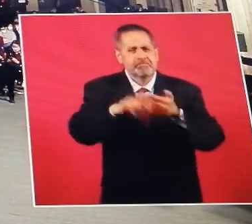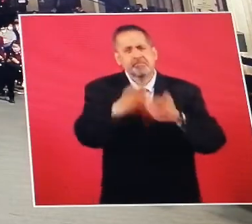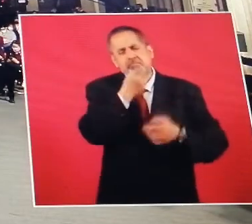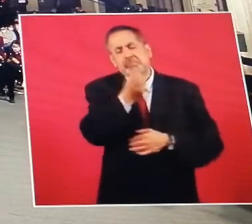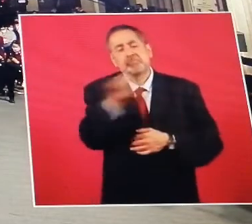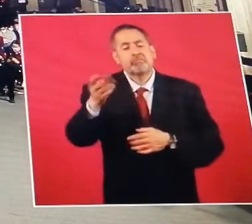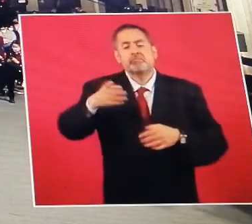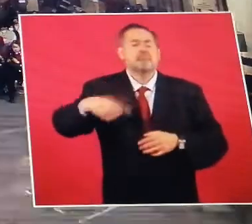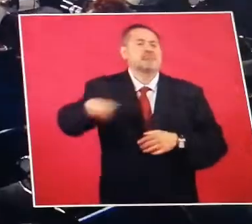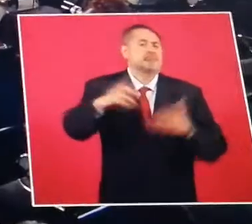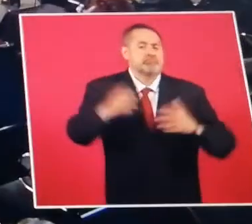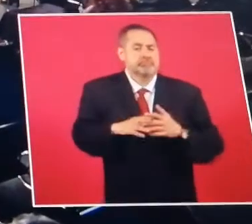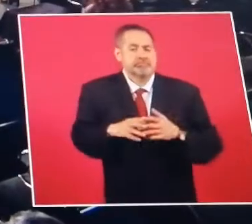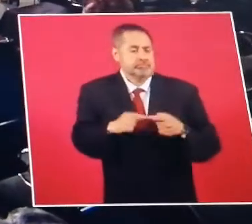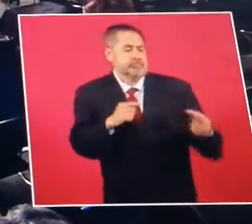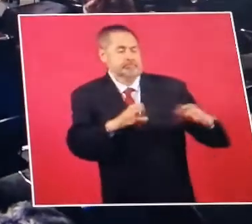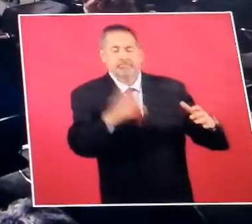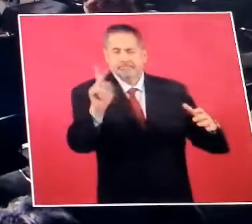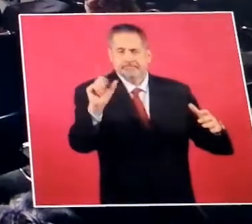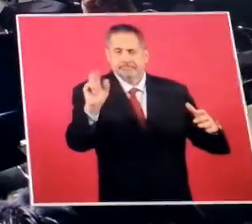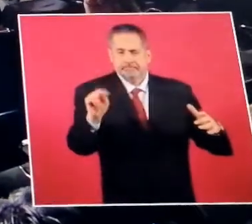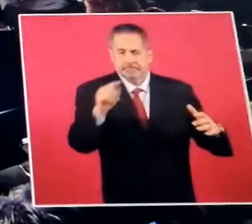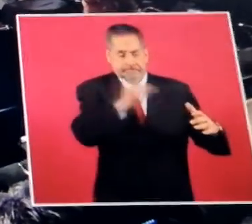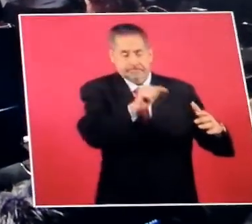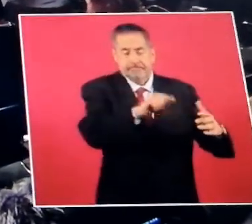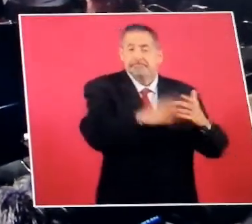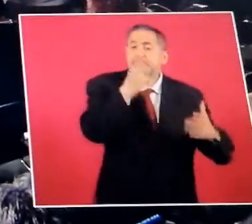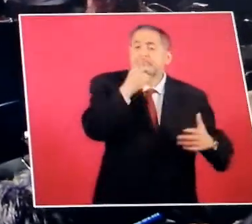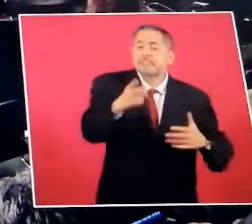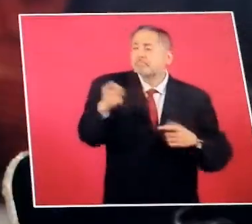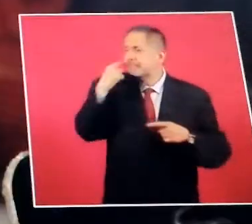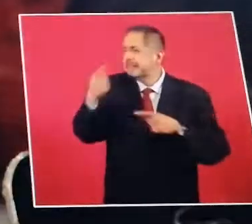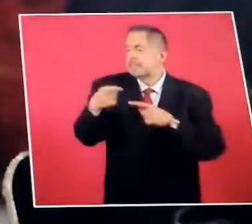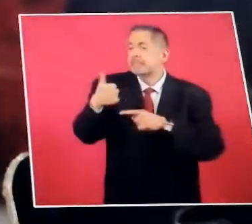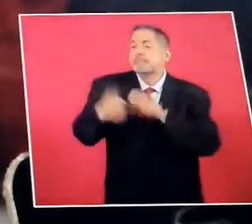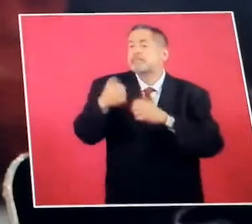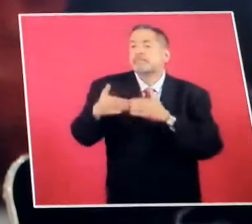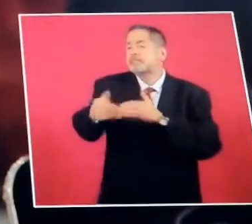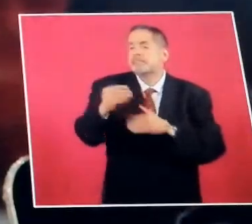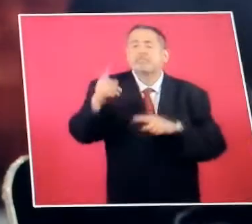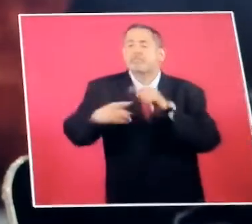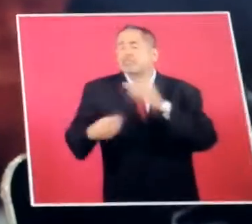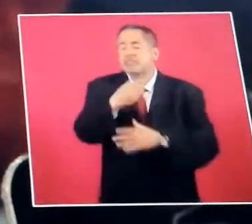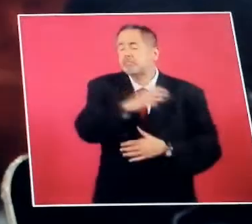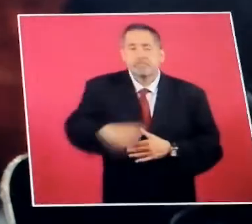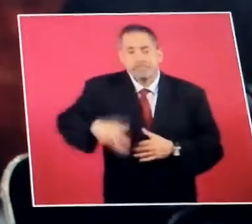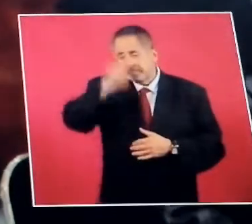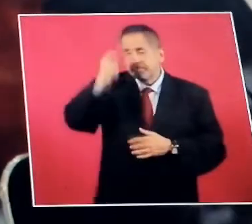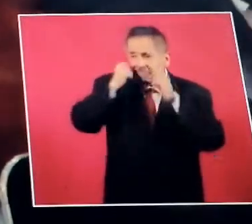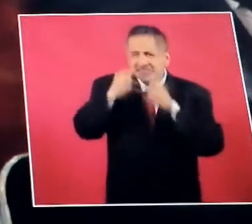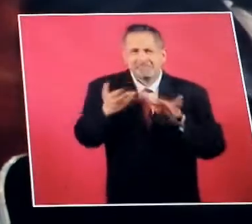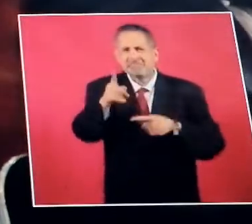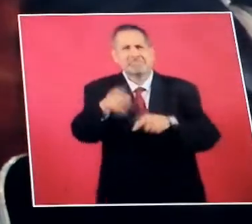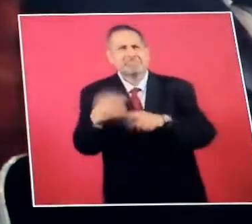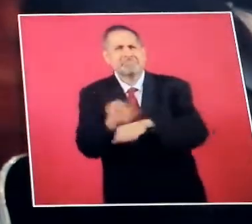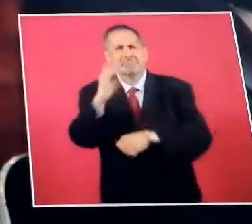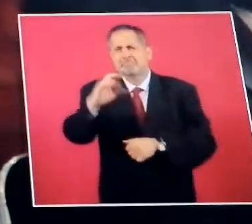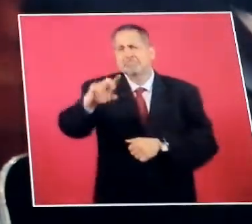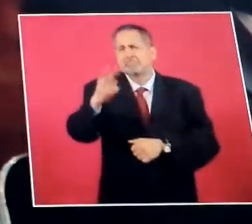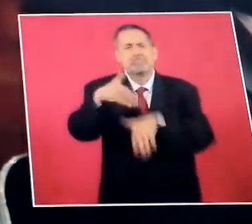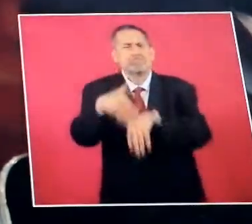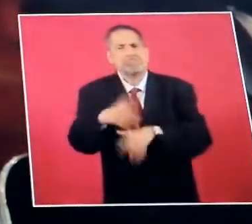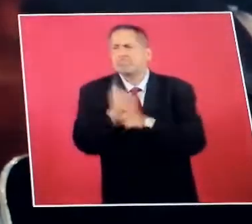que, por un lado, la posición panista dice que se estaría atando al próximo sexenio, quien llegue al gobierno. Por otro lado, que la CNDH no se está mostrando como un organismo autónomo.